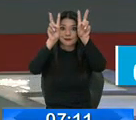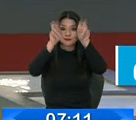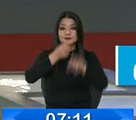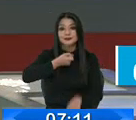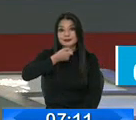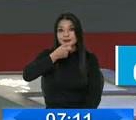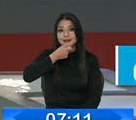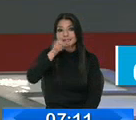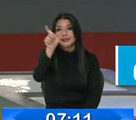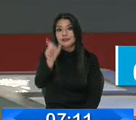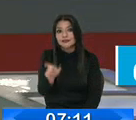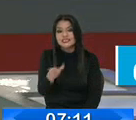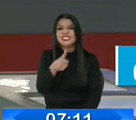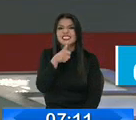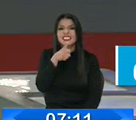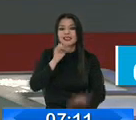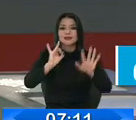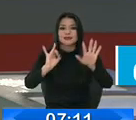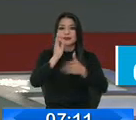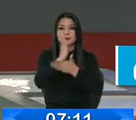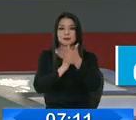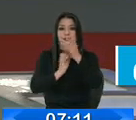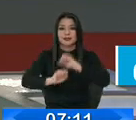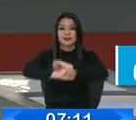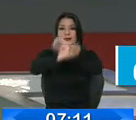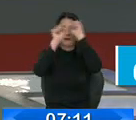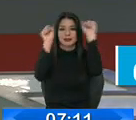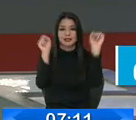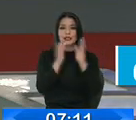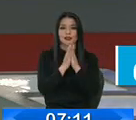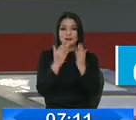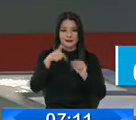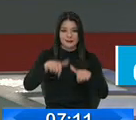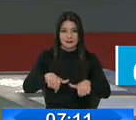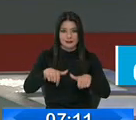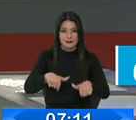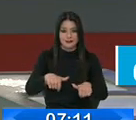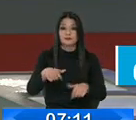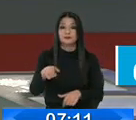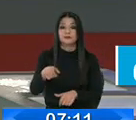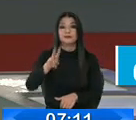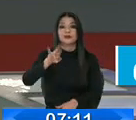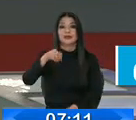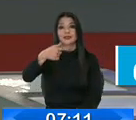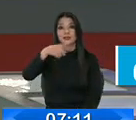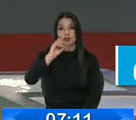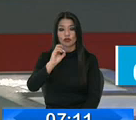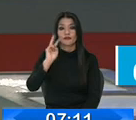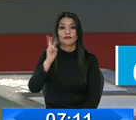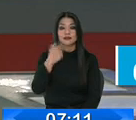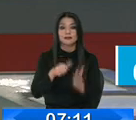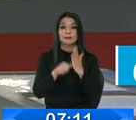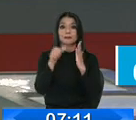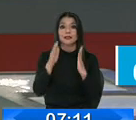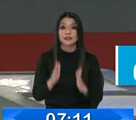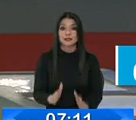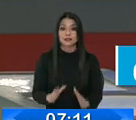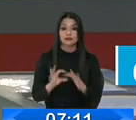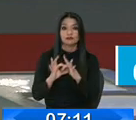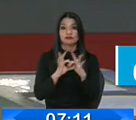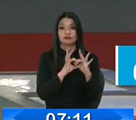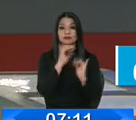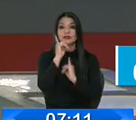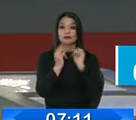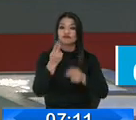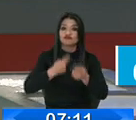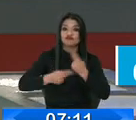la entrevista a las 7:30 de la mañana. Ahí estará Miguel Rivadeneira junto a Diego Caicedo, el viceministro de Comercio Exterior.